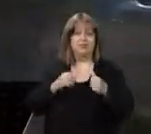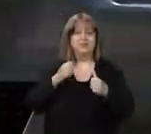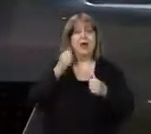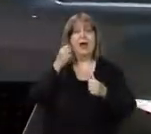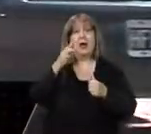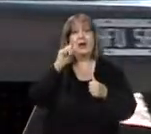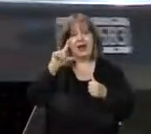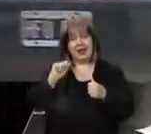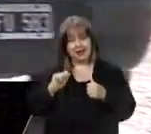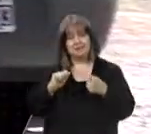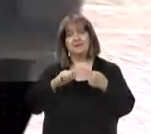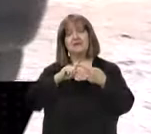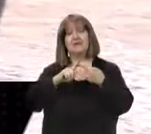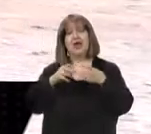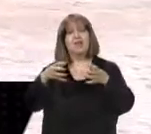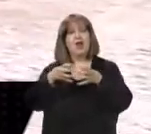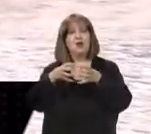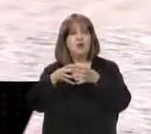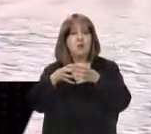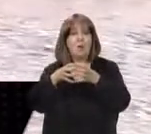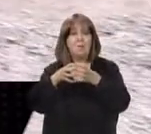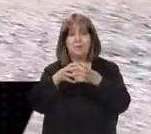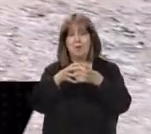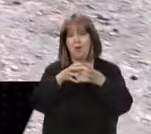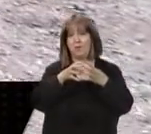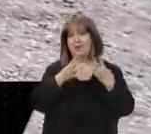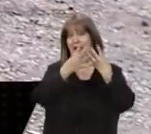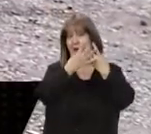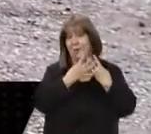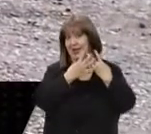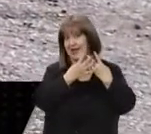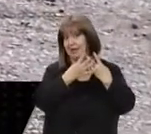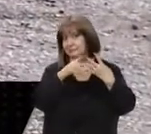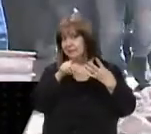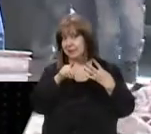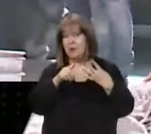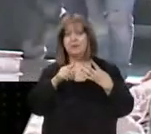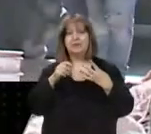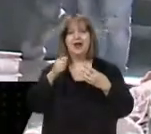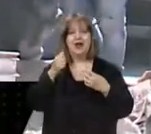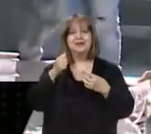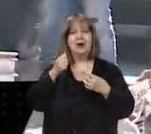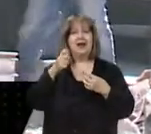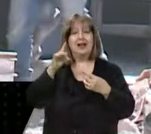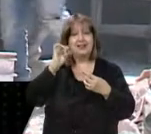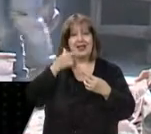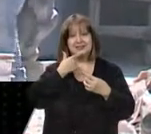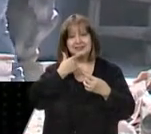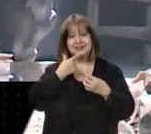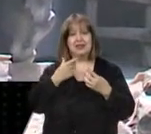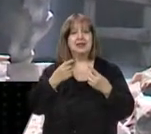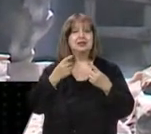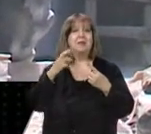que es la directora ejecutiva de la Fundación Grupo América, porque esa es una tarea en conjunto de la Fundación Grupo América con aldeas infantiles. Está también